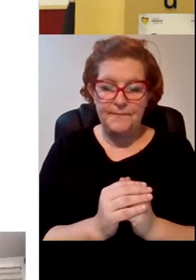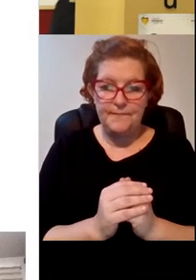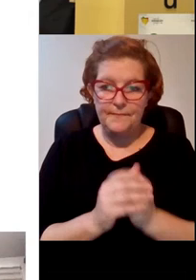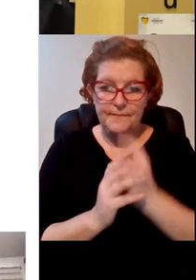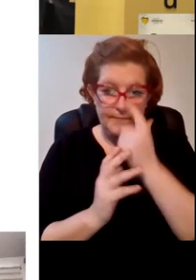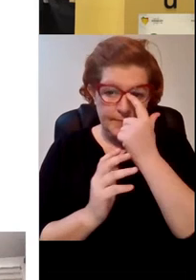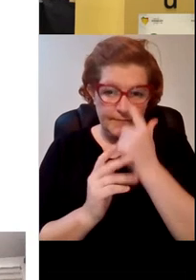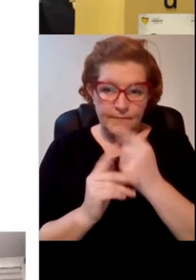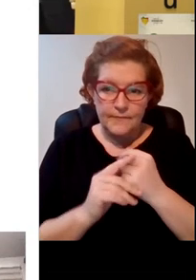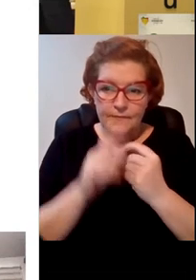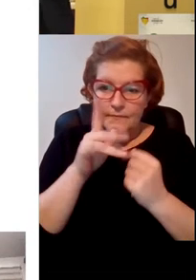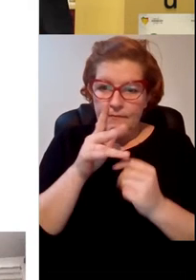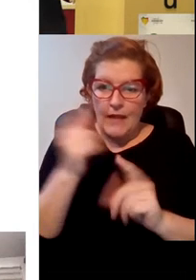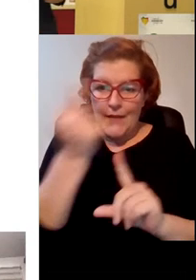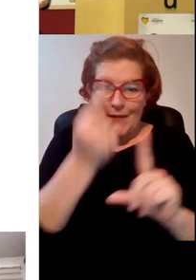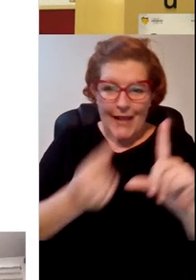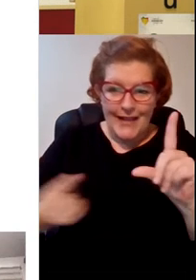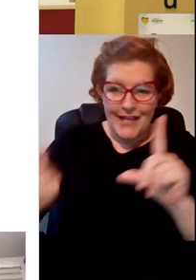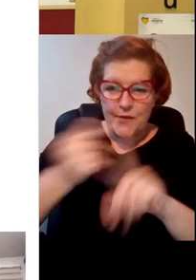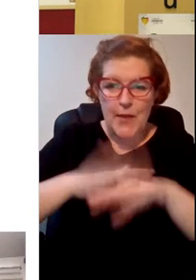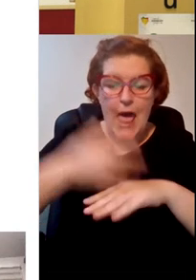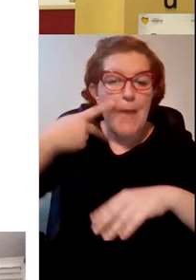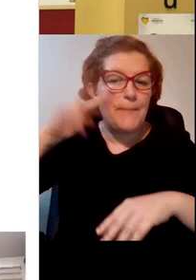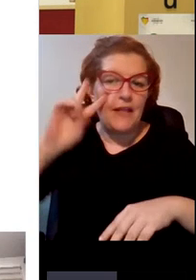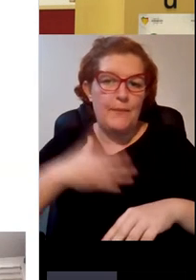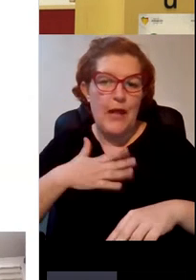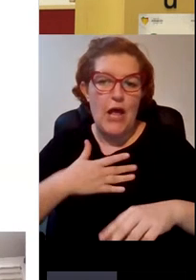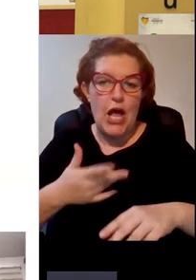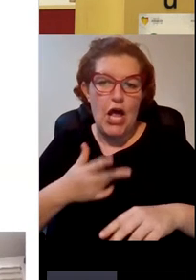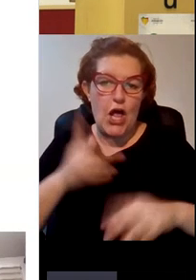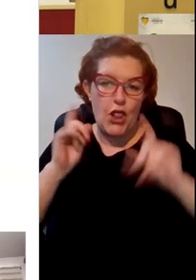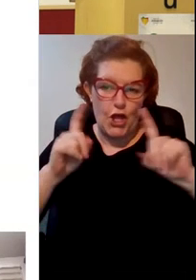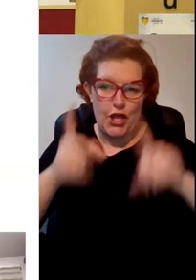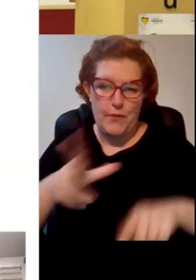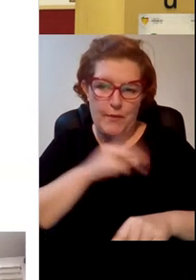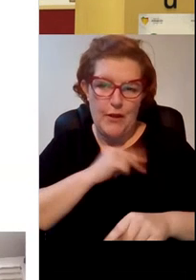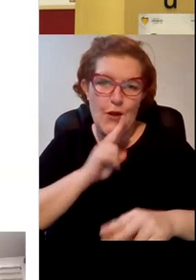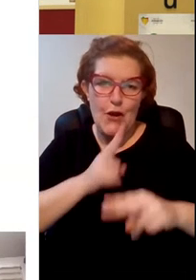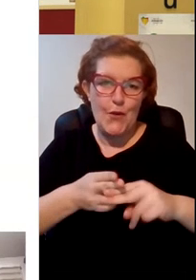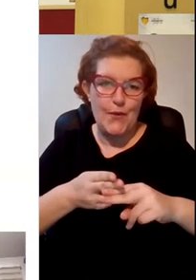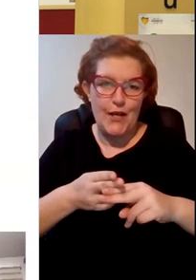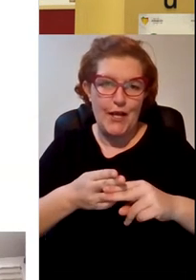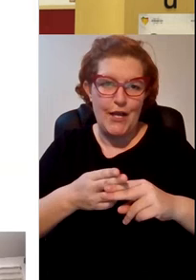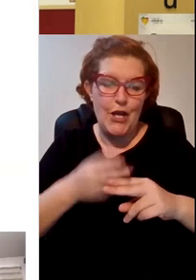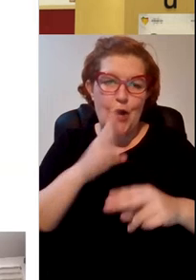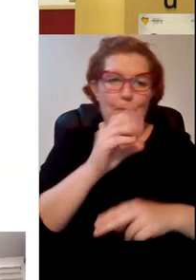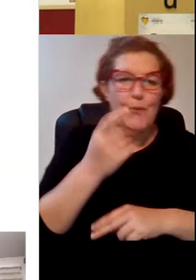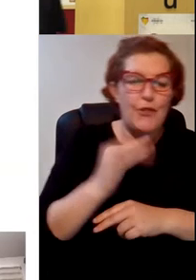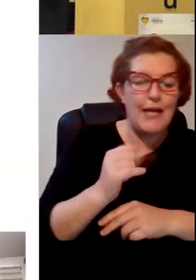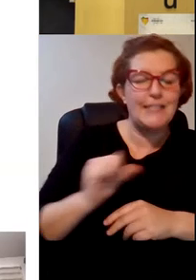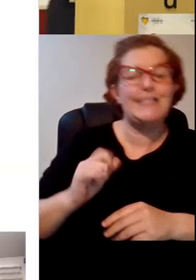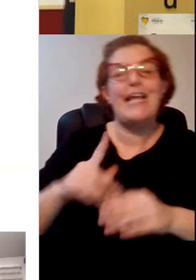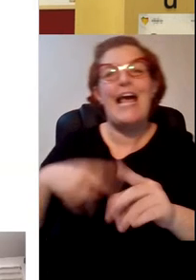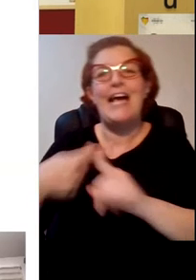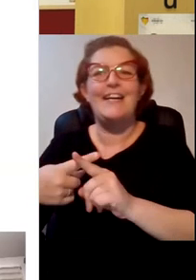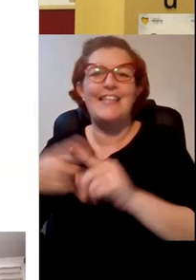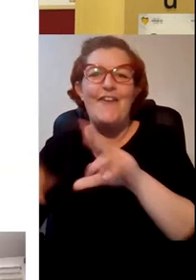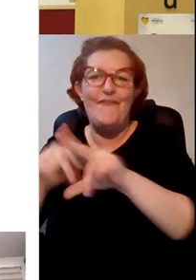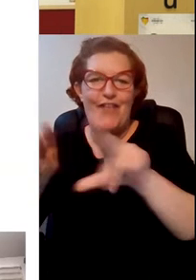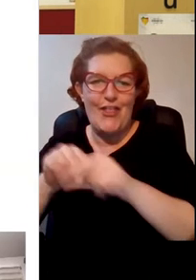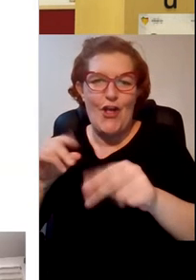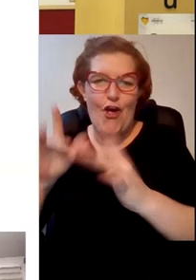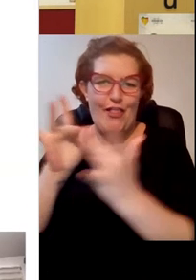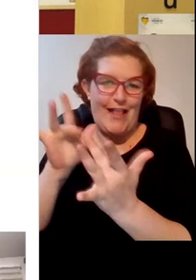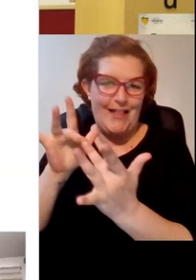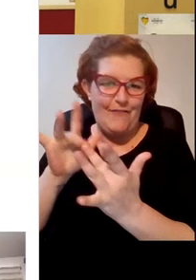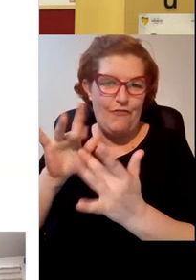vente a la descripción de la experiencia docente premiada que lleva como nombre del podcast al vídeo interactivo metodología transmedia para la